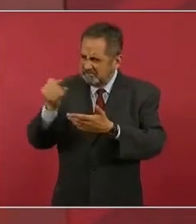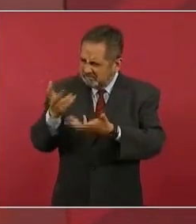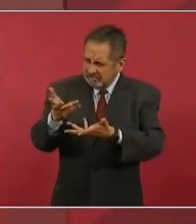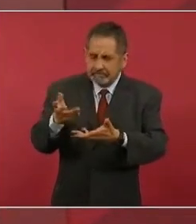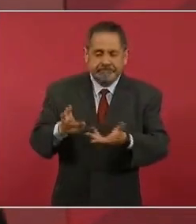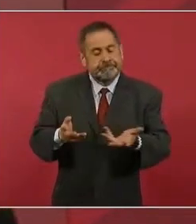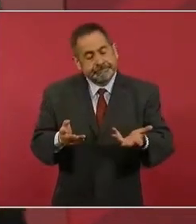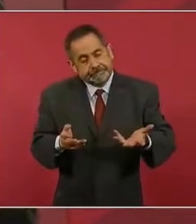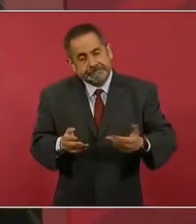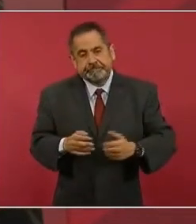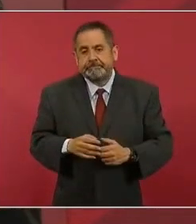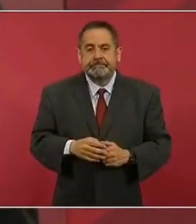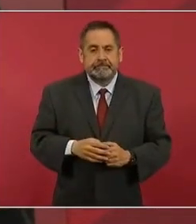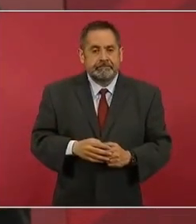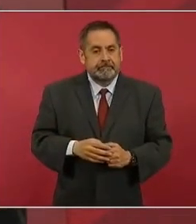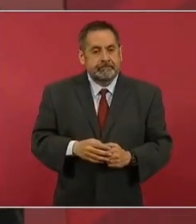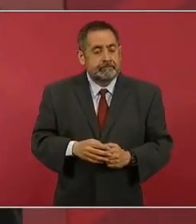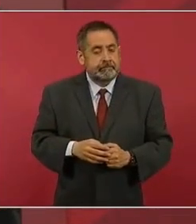de